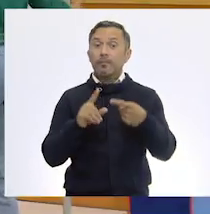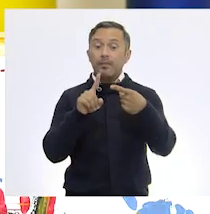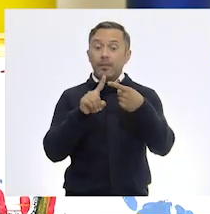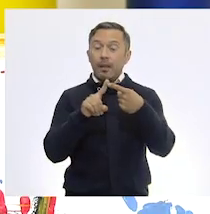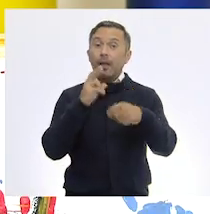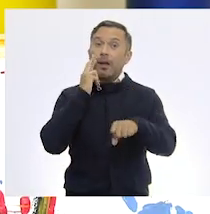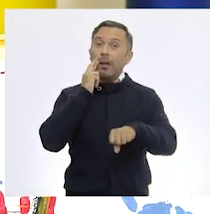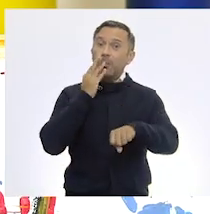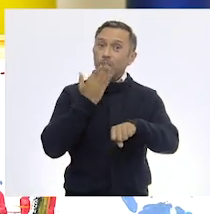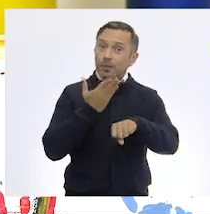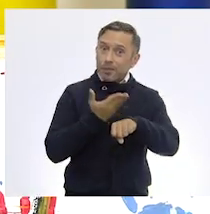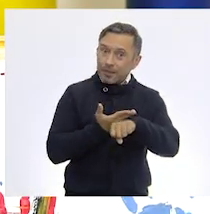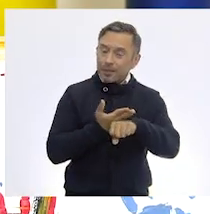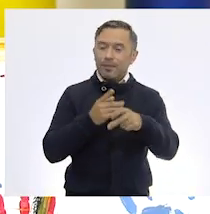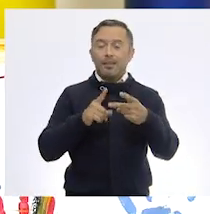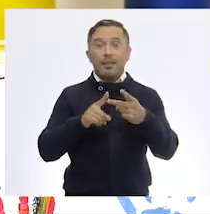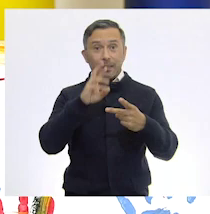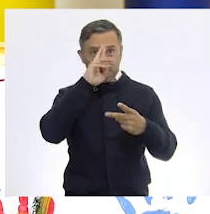Responsabilidad y respeto.